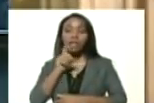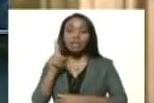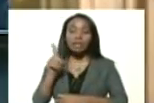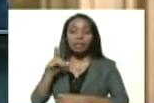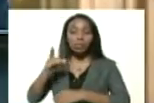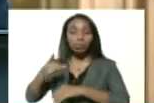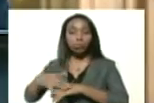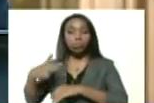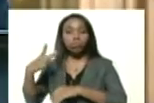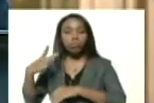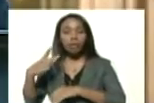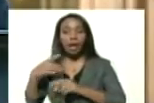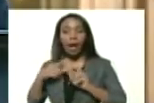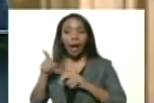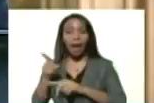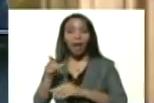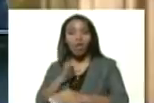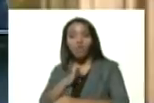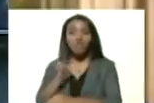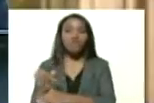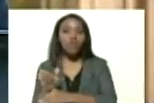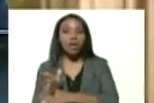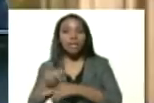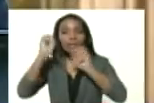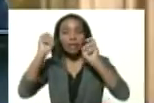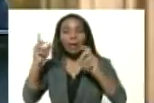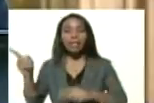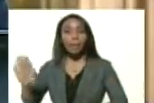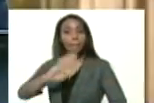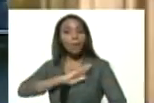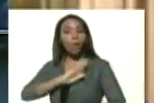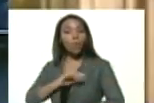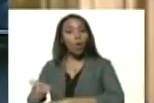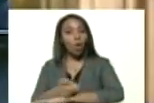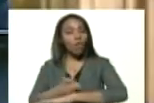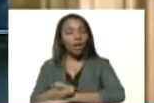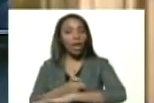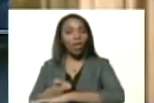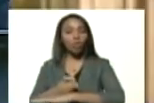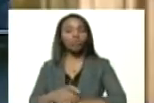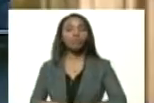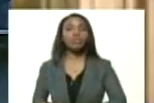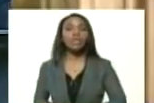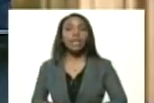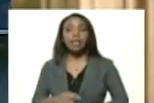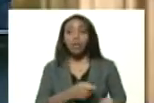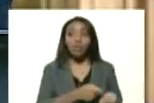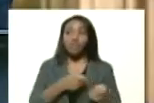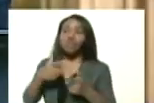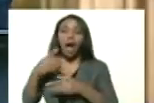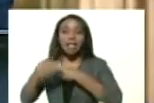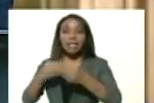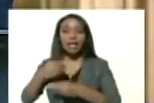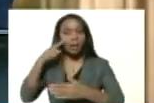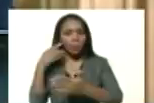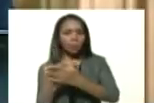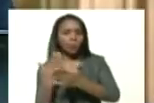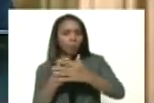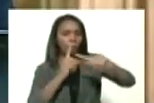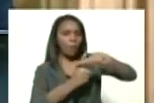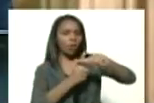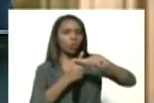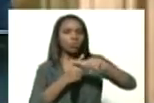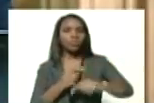está grabando toma cartas en el asunto el propio gobernador marco torre y se lo lleva a hacerle la prueba